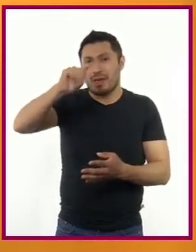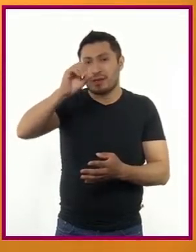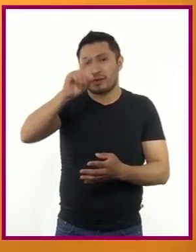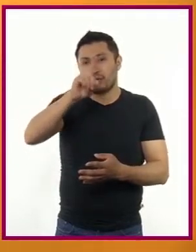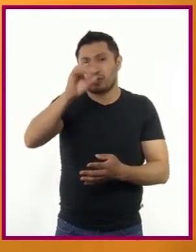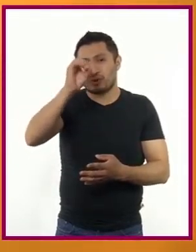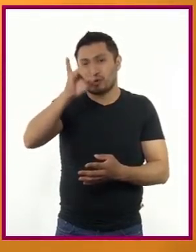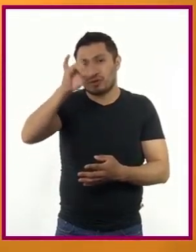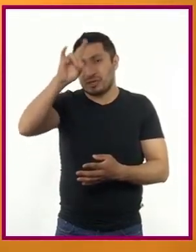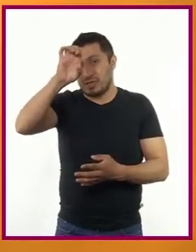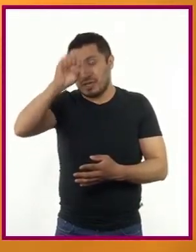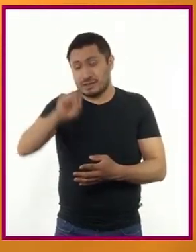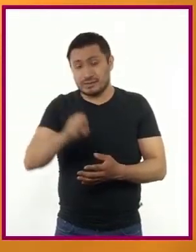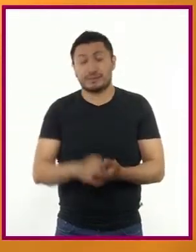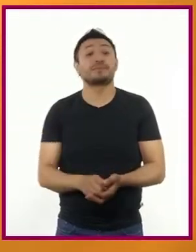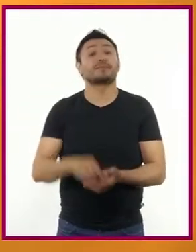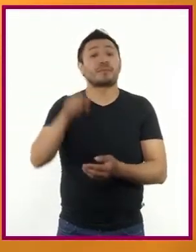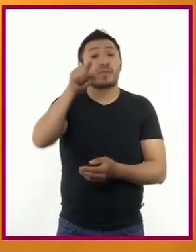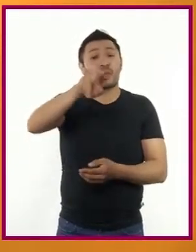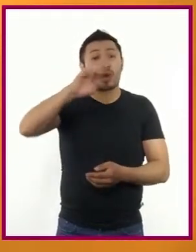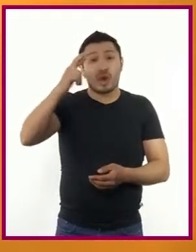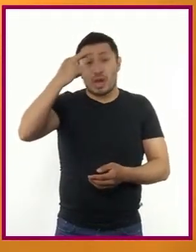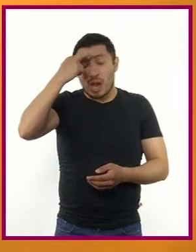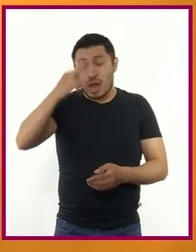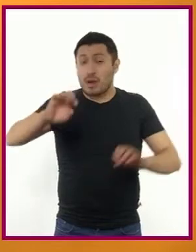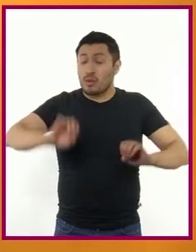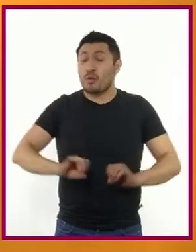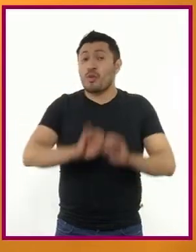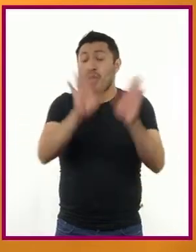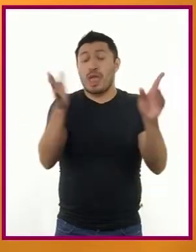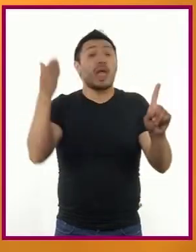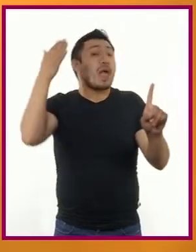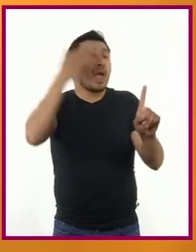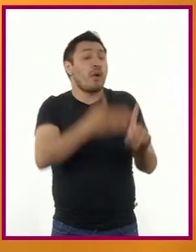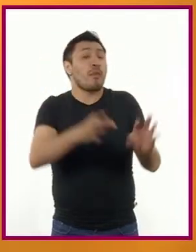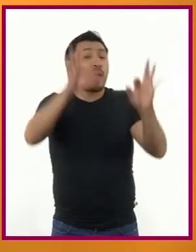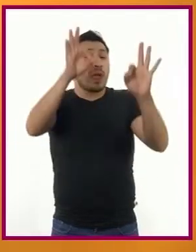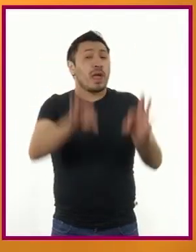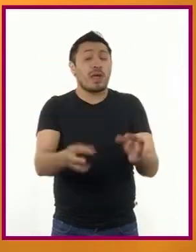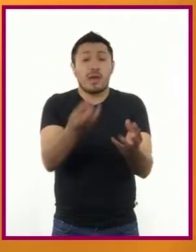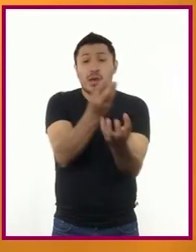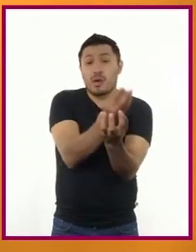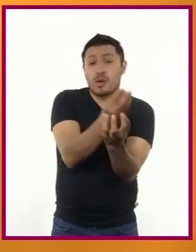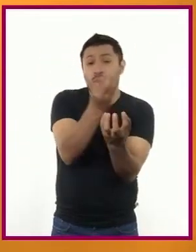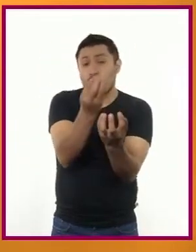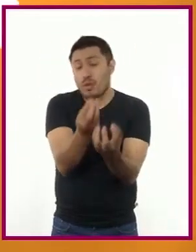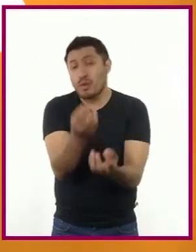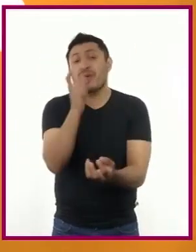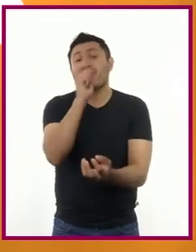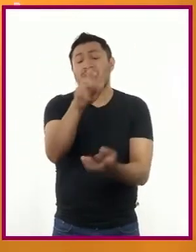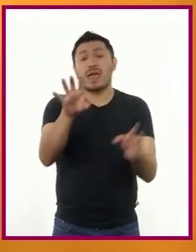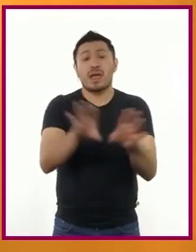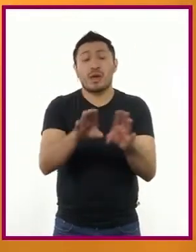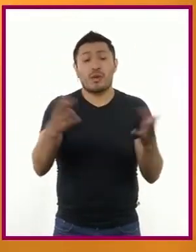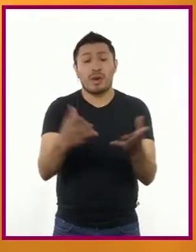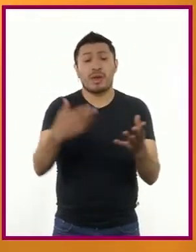que aclararles a nuestros estudiantes que la función principal de los testículos es la producción de